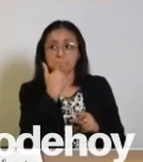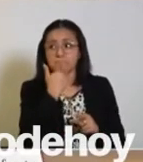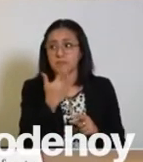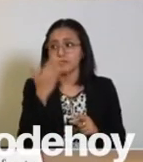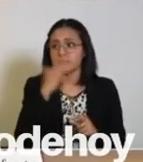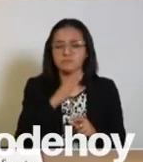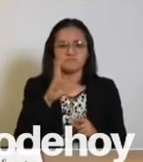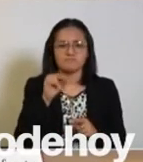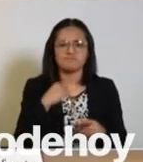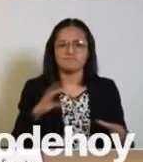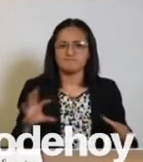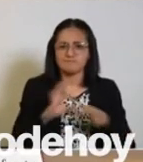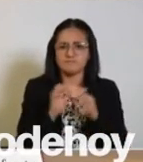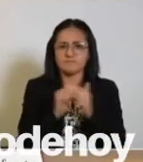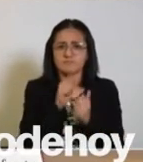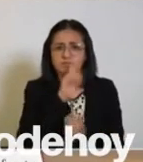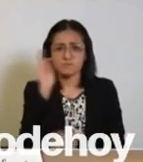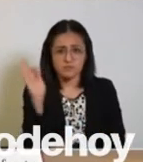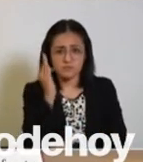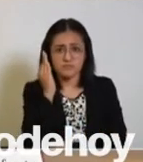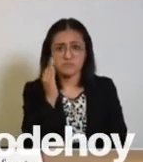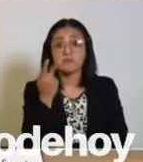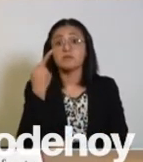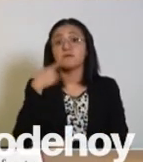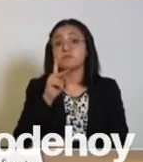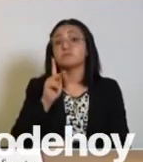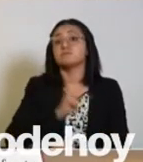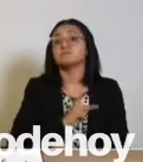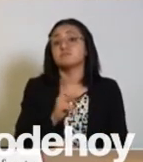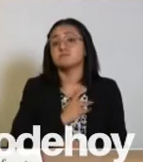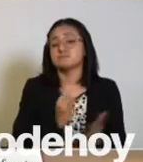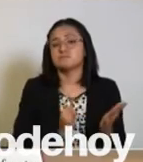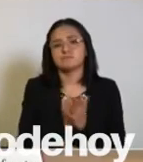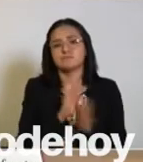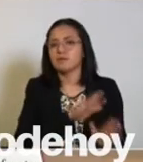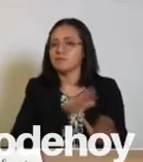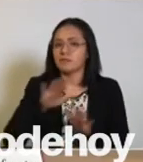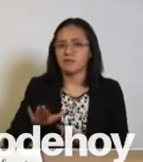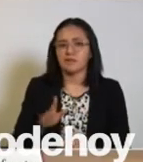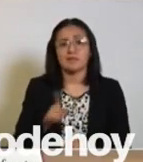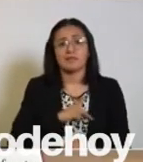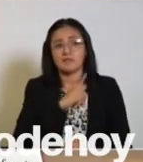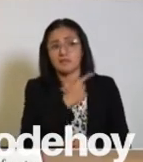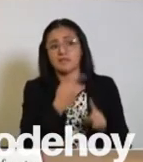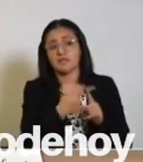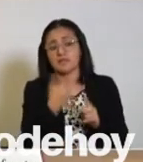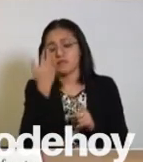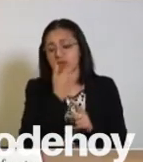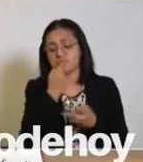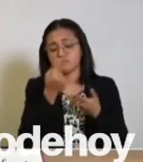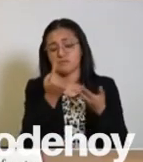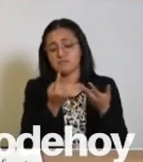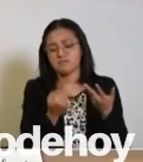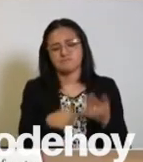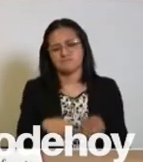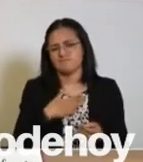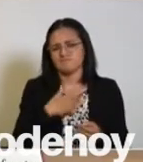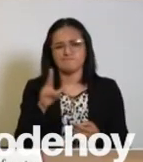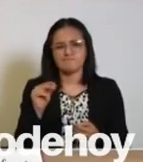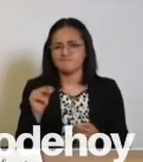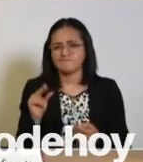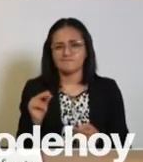tenemos coordinación con la federación pero mantenemos nuestras decisiones a nosotros nadie nos revisa lo que hacemos acá